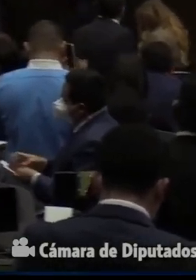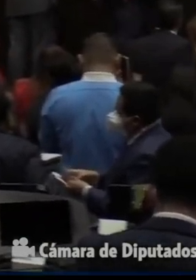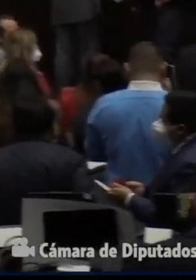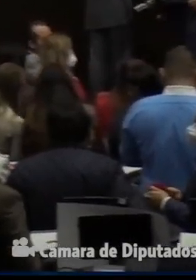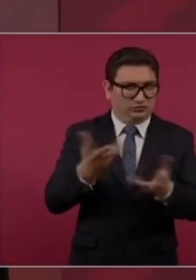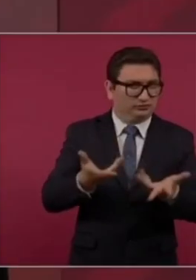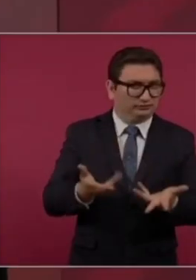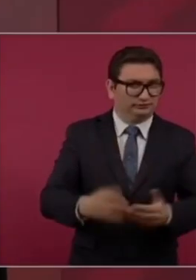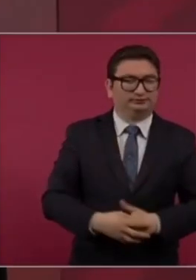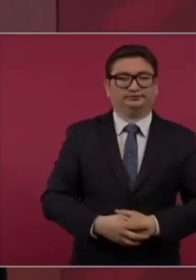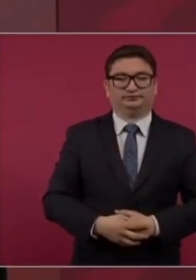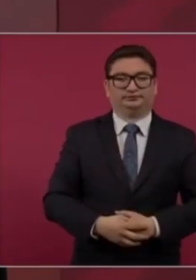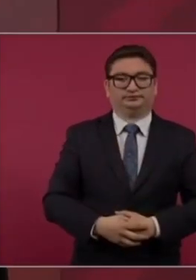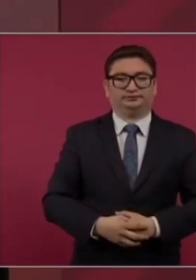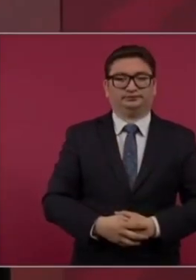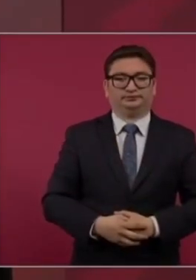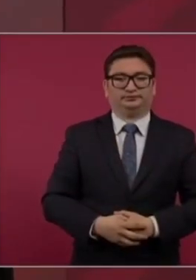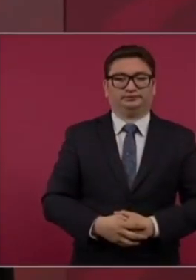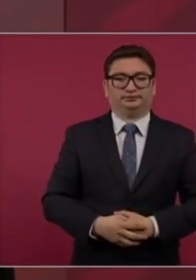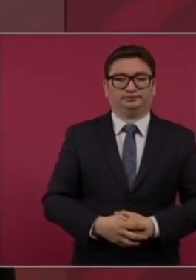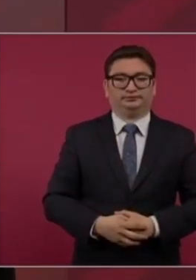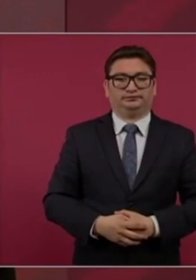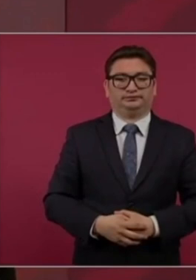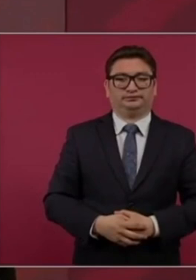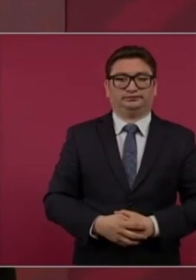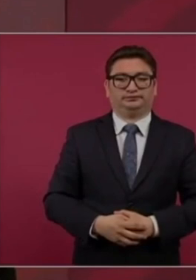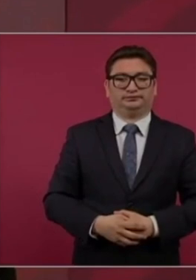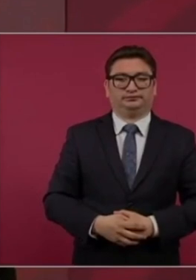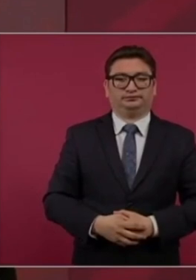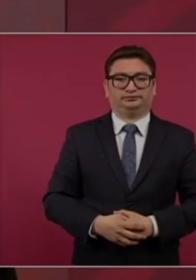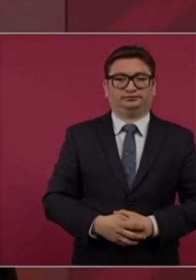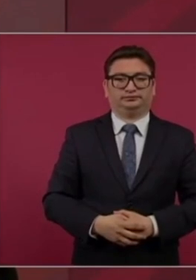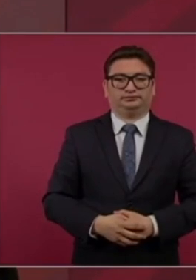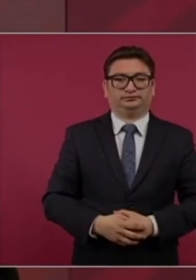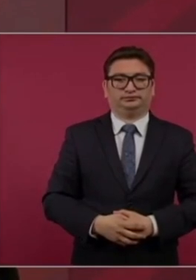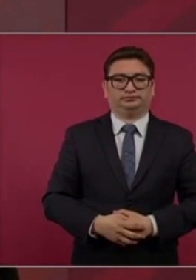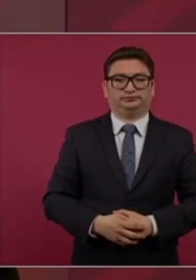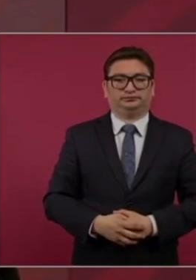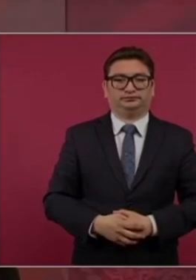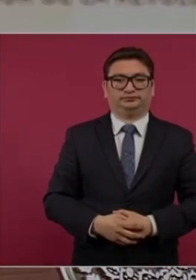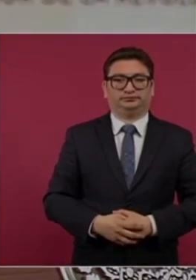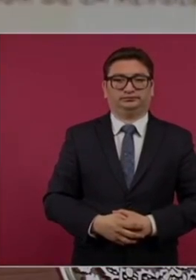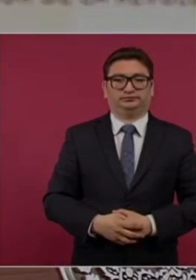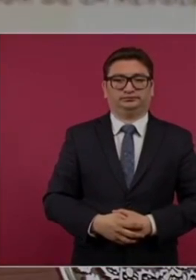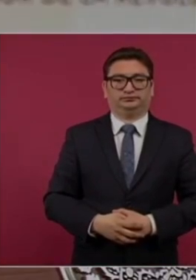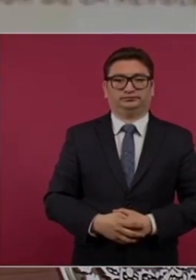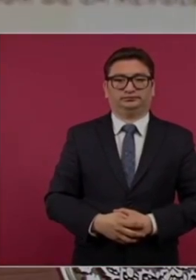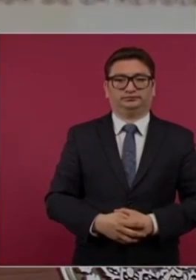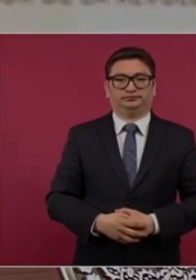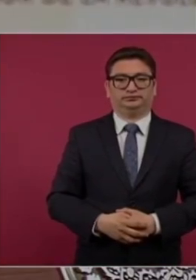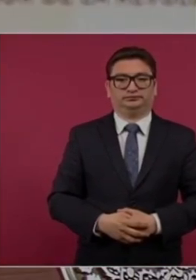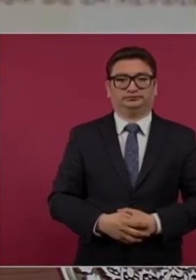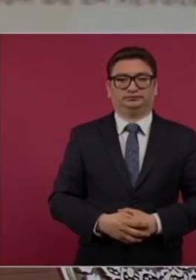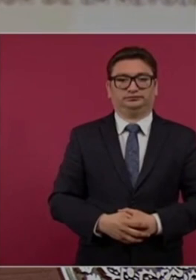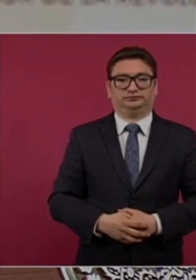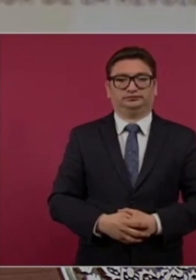fin. Esta pandemia llega a varios ámbitos. El fútbol, un deporte muy querido por los mexicanos, no fue la